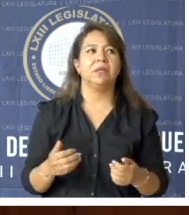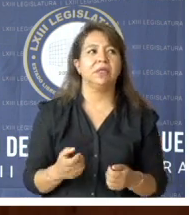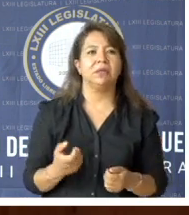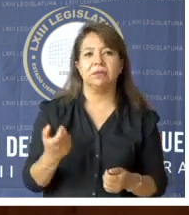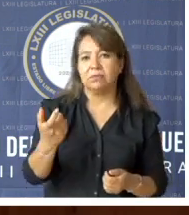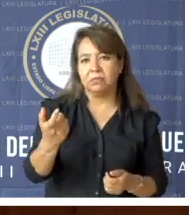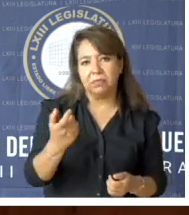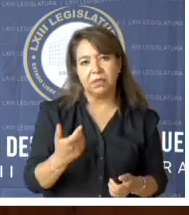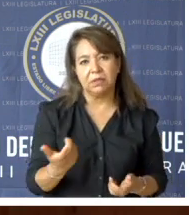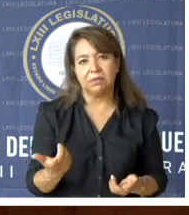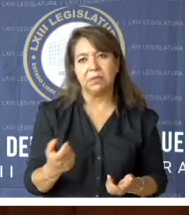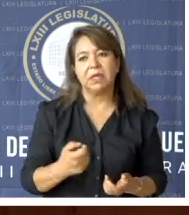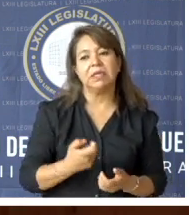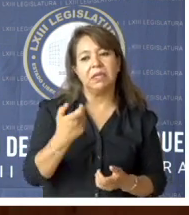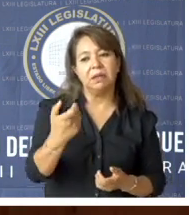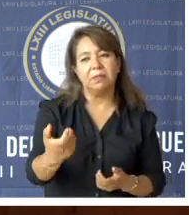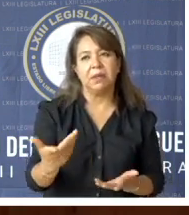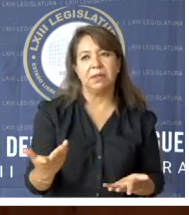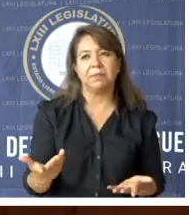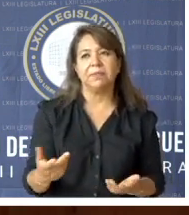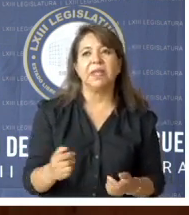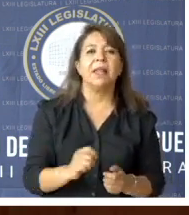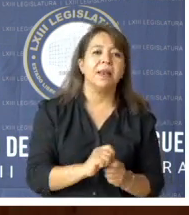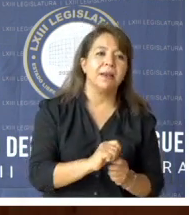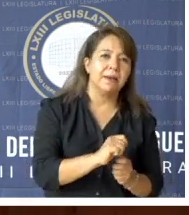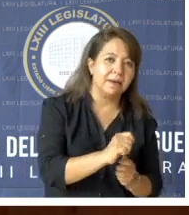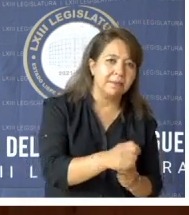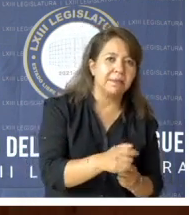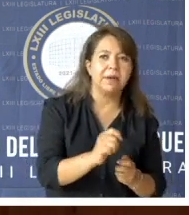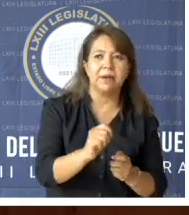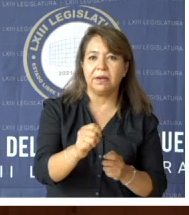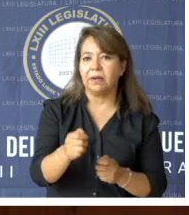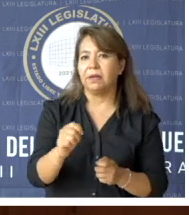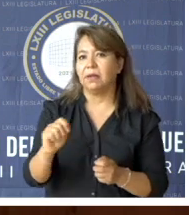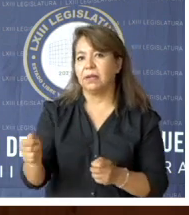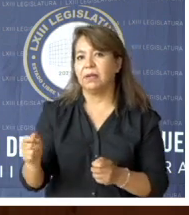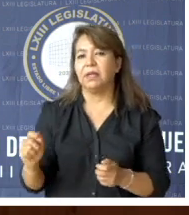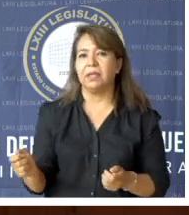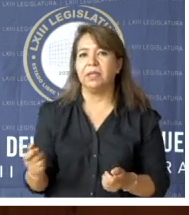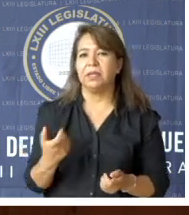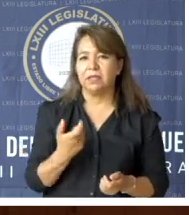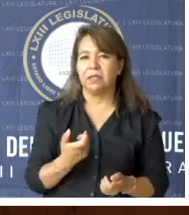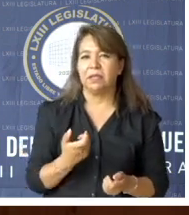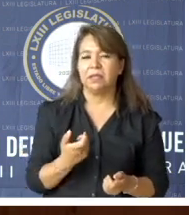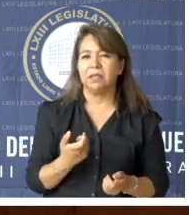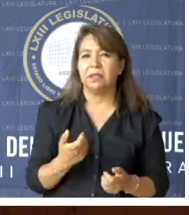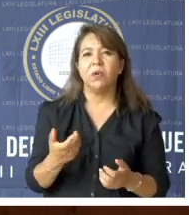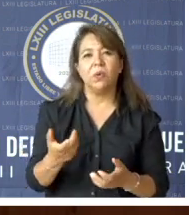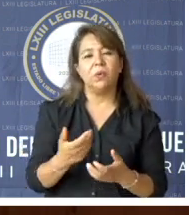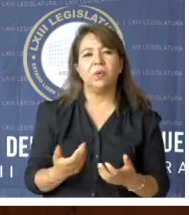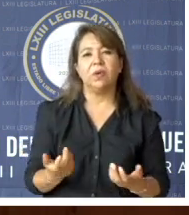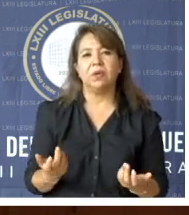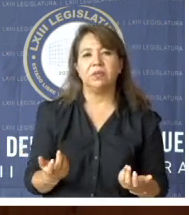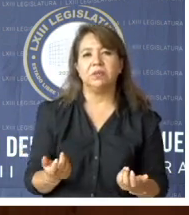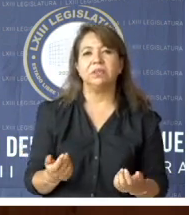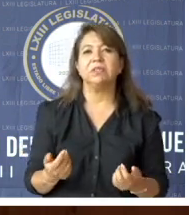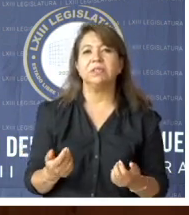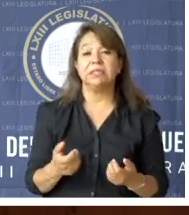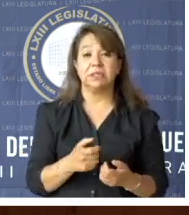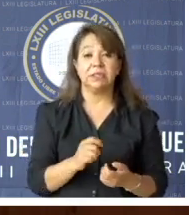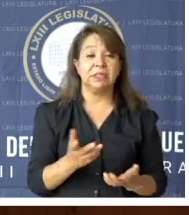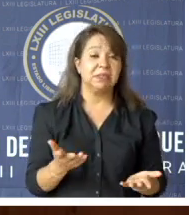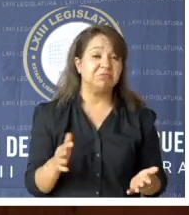un salario. El reparto de utilidades se refiere a los arreglos permanentes bajo los cuales los trabajadores